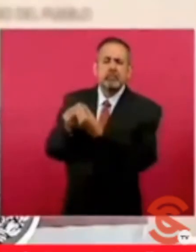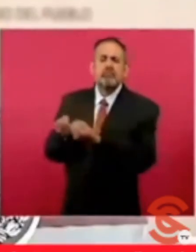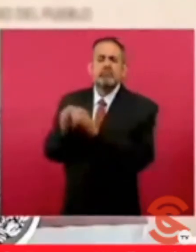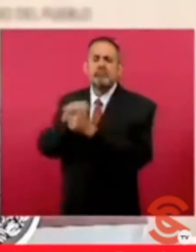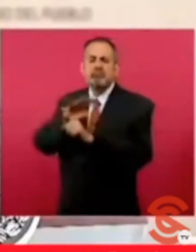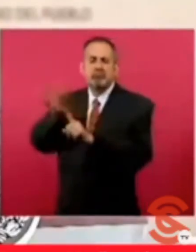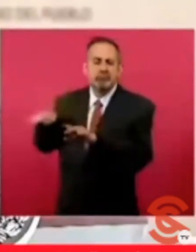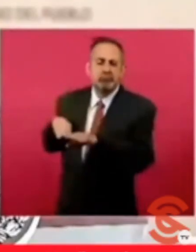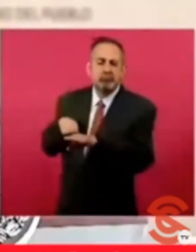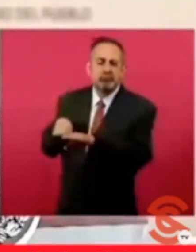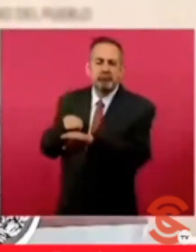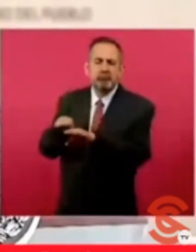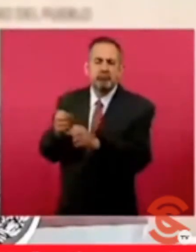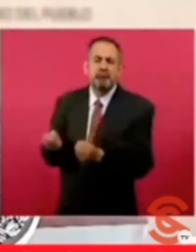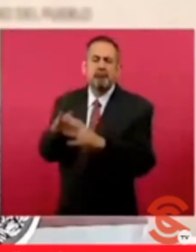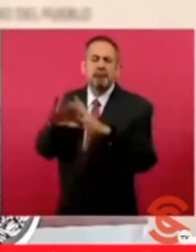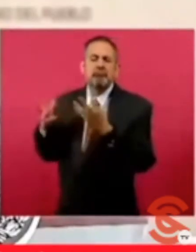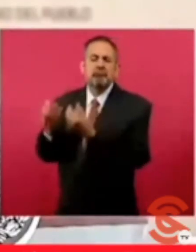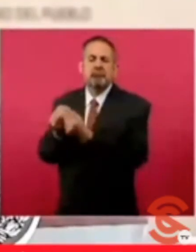O sea,